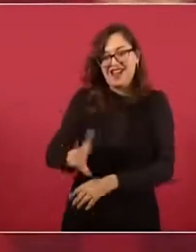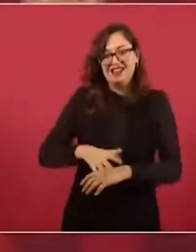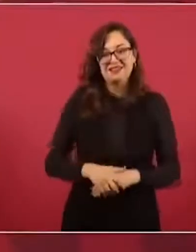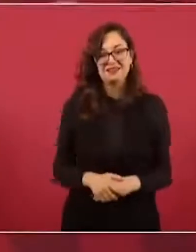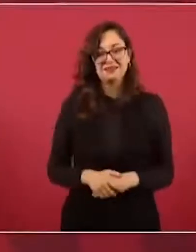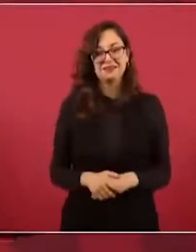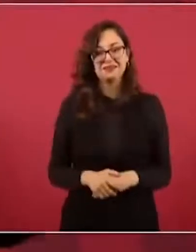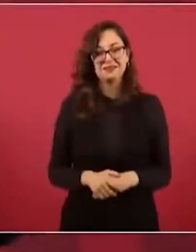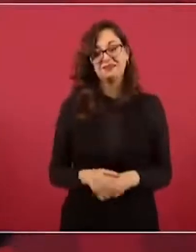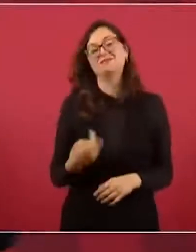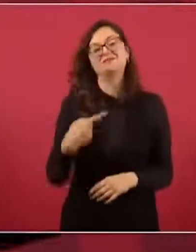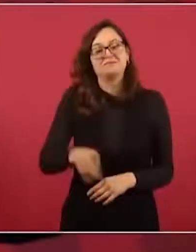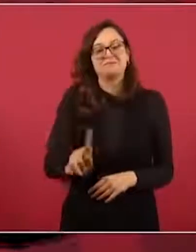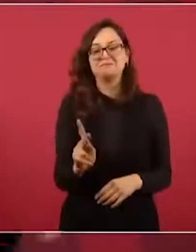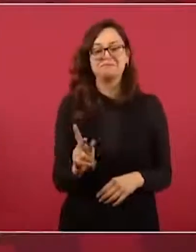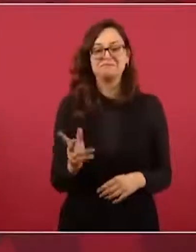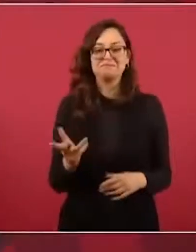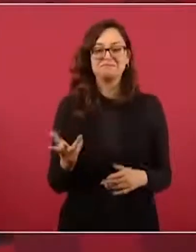ya